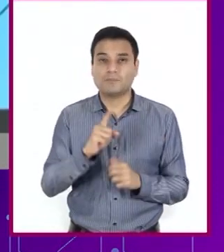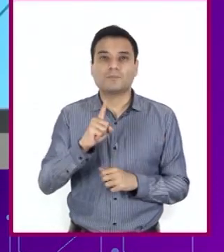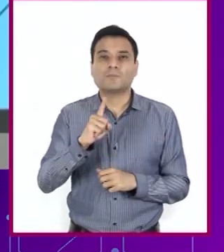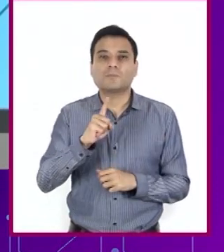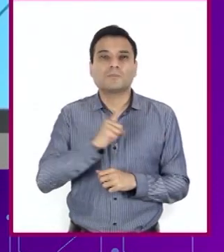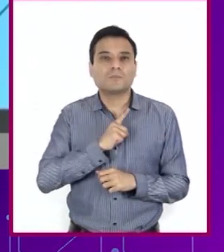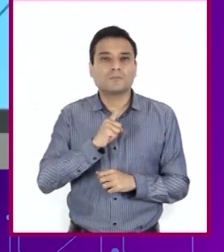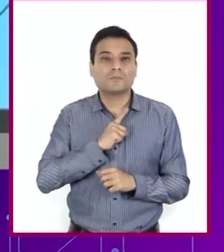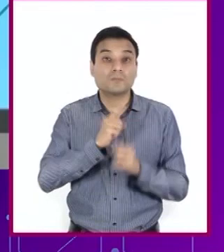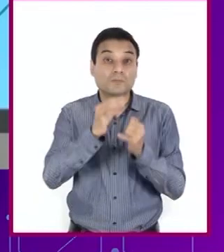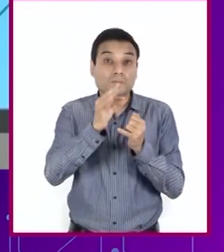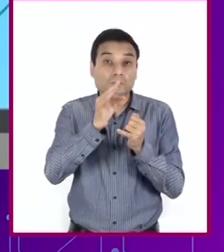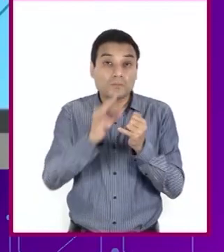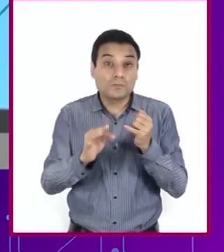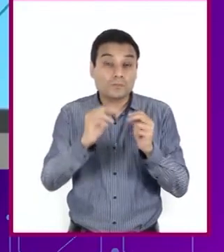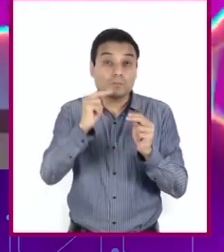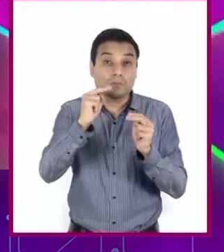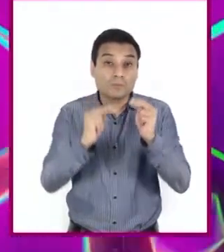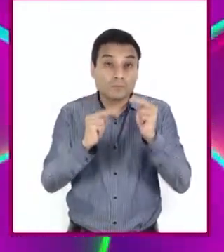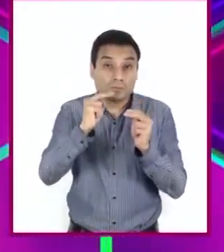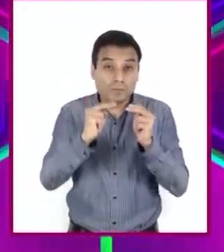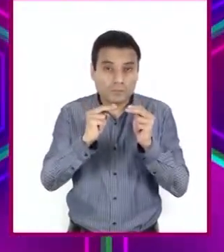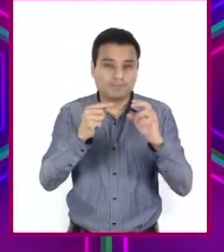del último nivel energético.